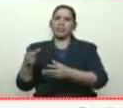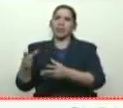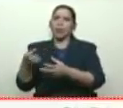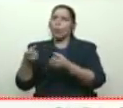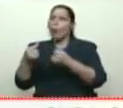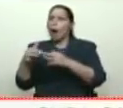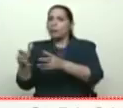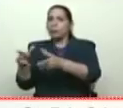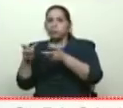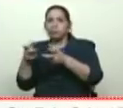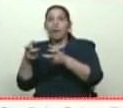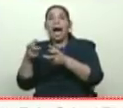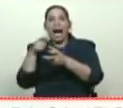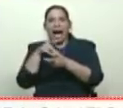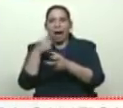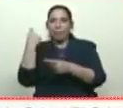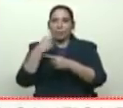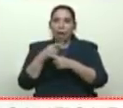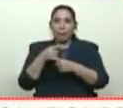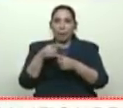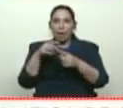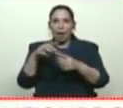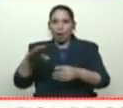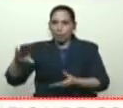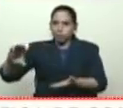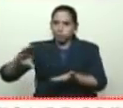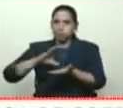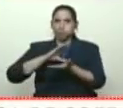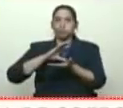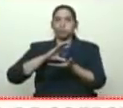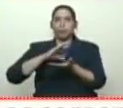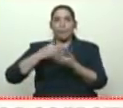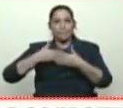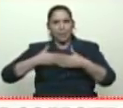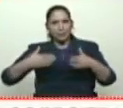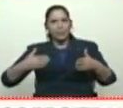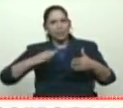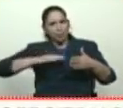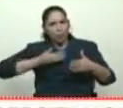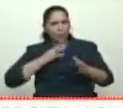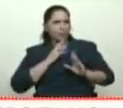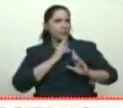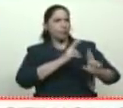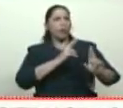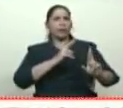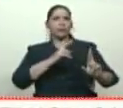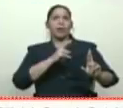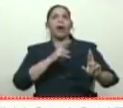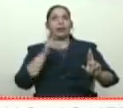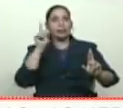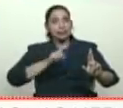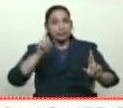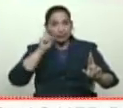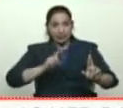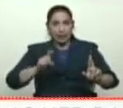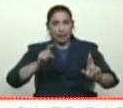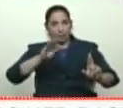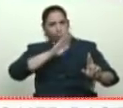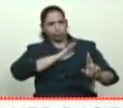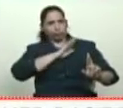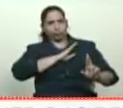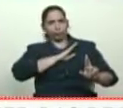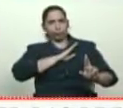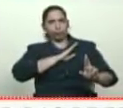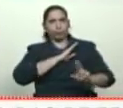es que su ingreso le permita dar respuesta a las demandas, a las necesidades que tiene